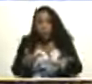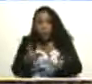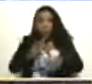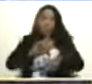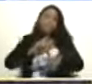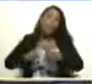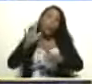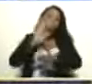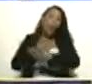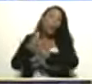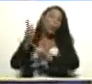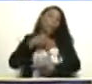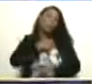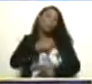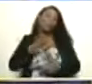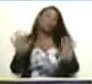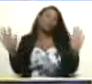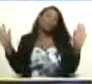es culpa del protocolo.